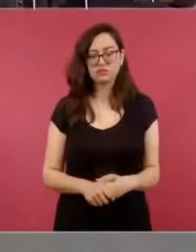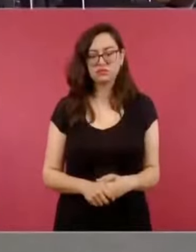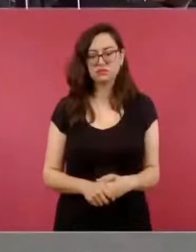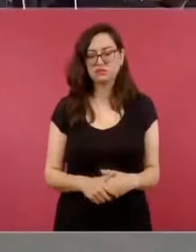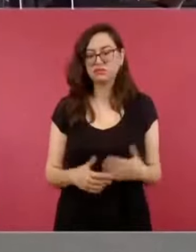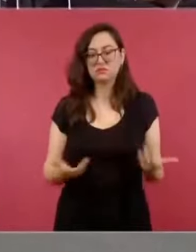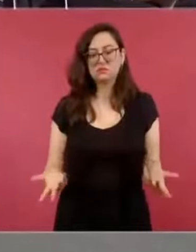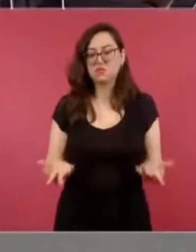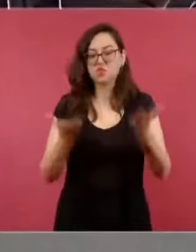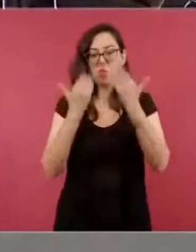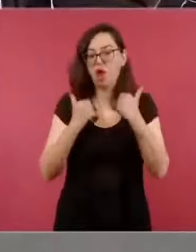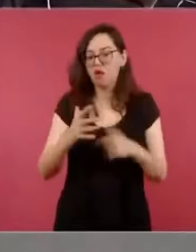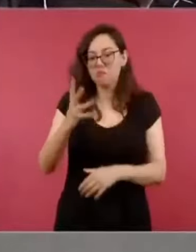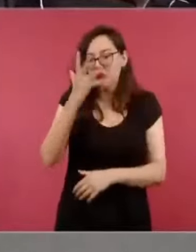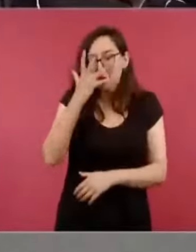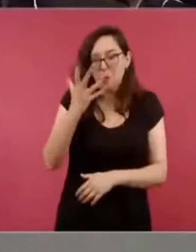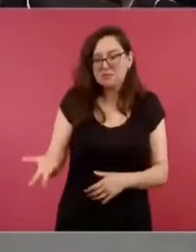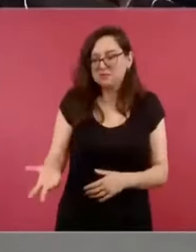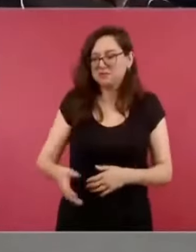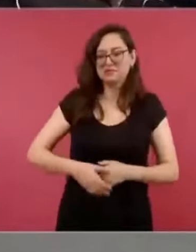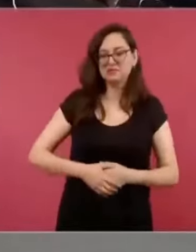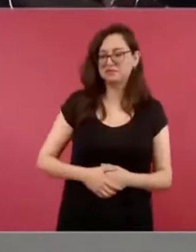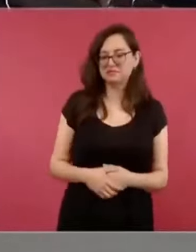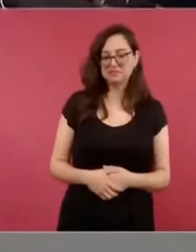muy cínicos.